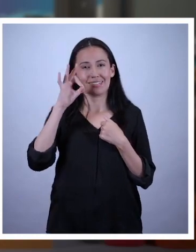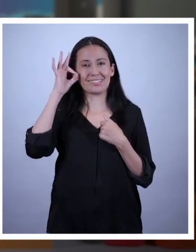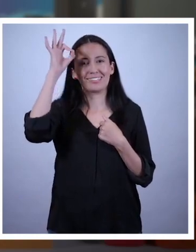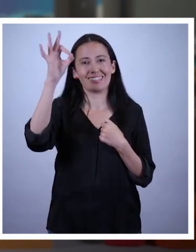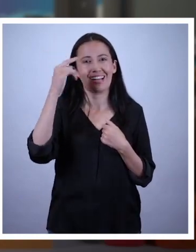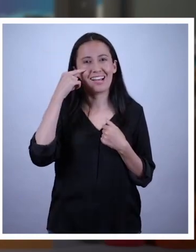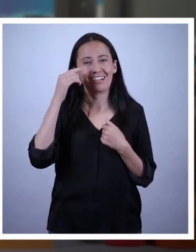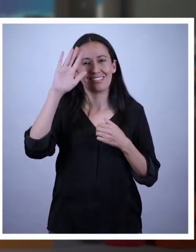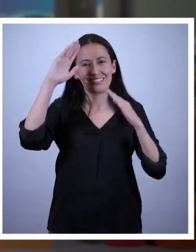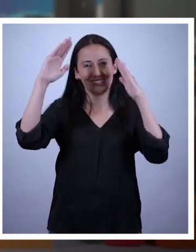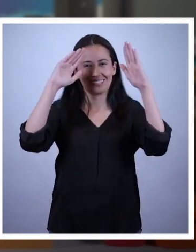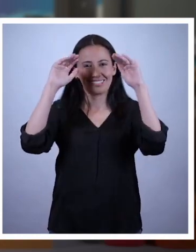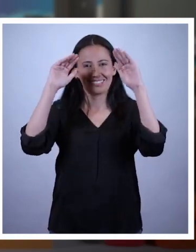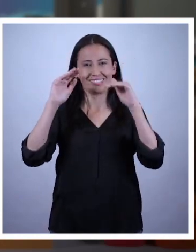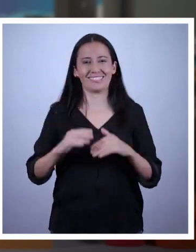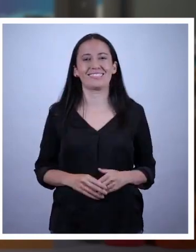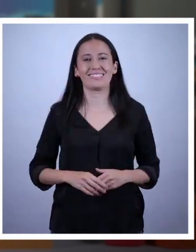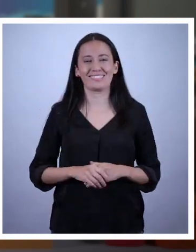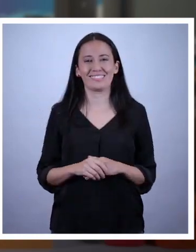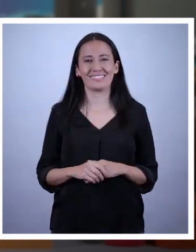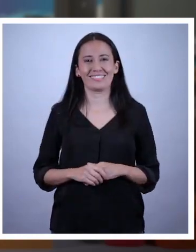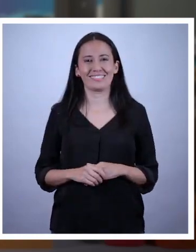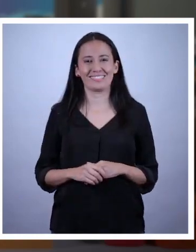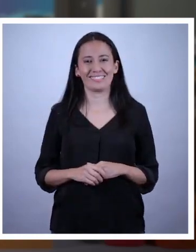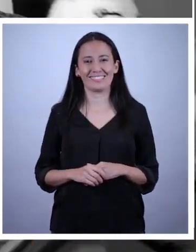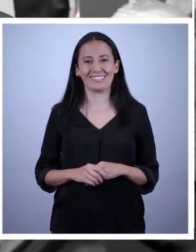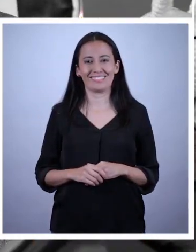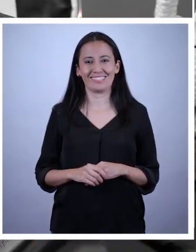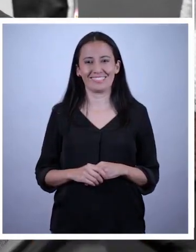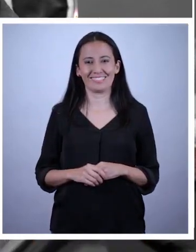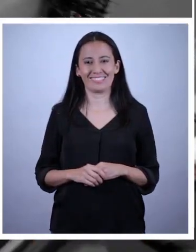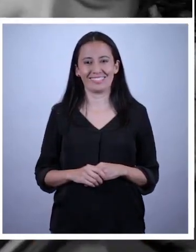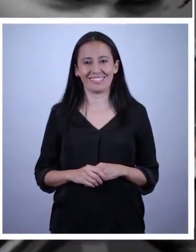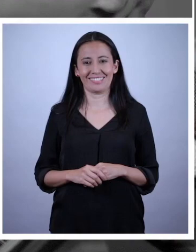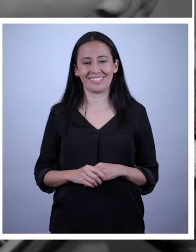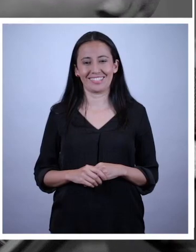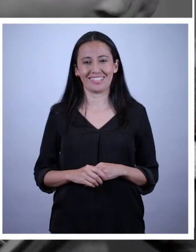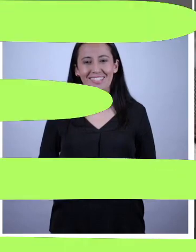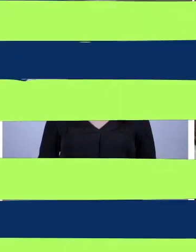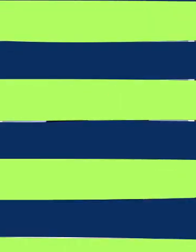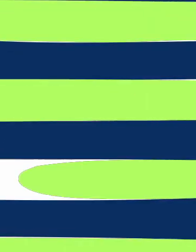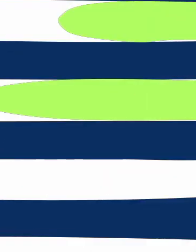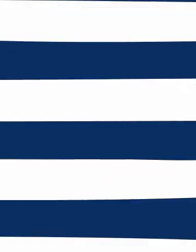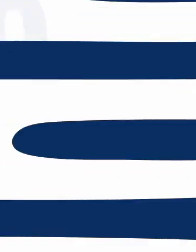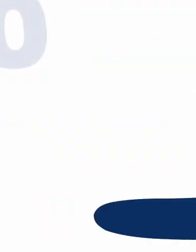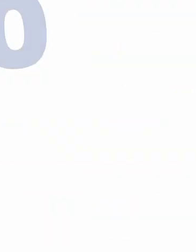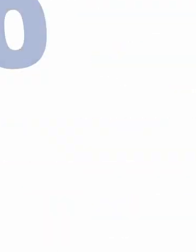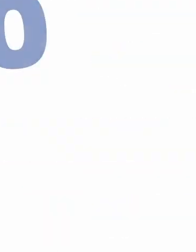Emmy Wolf y nos vemos en el siguiente video. Bye bye. Chao, chao. ¡Woo!